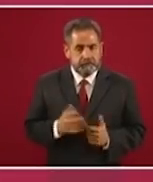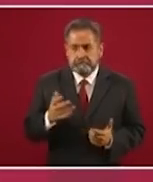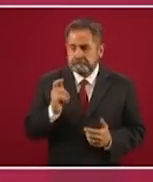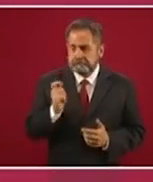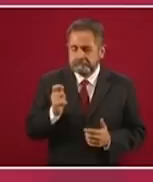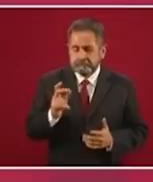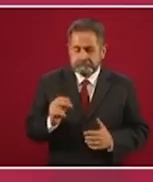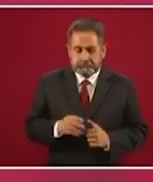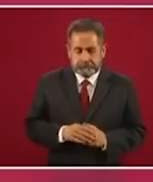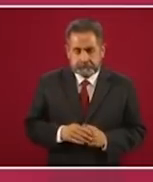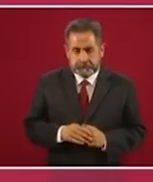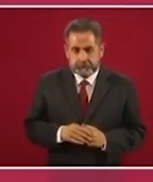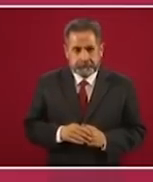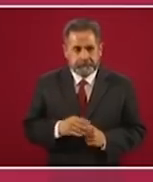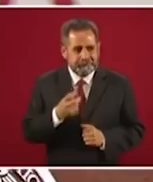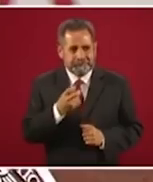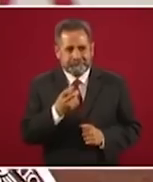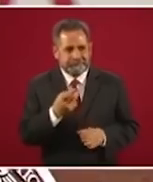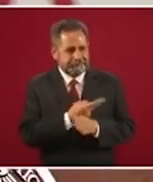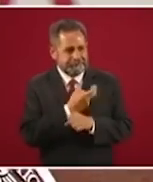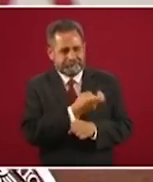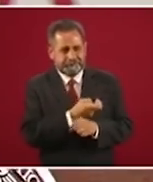no suceda esto,